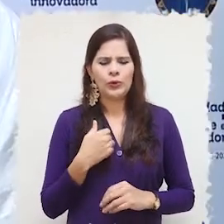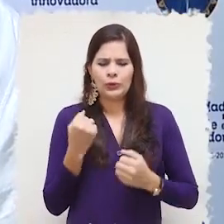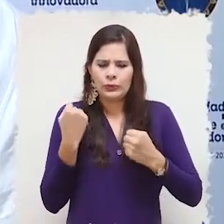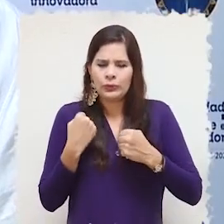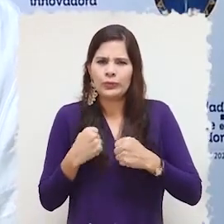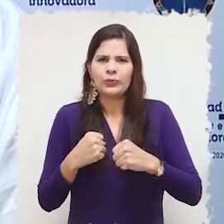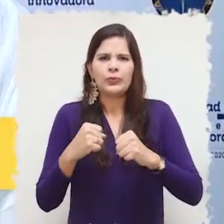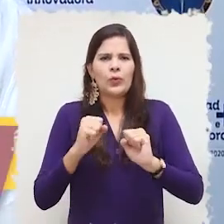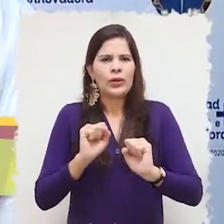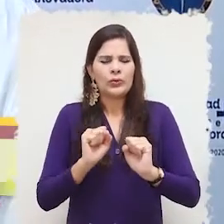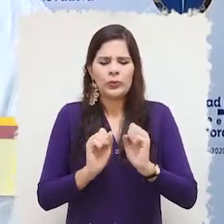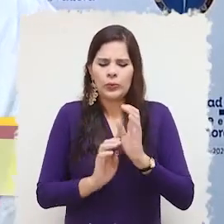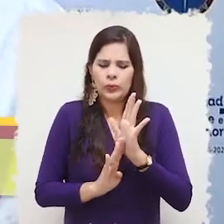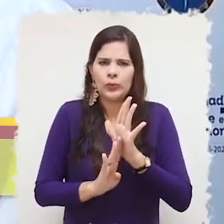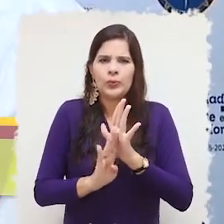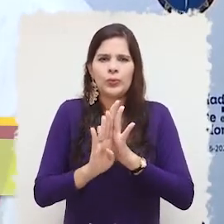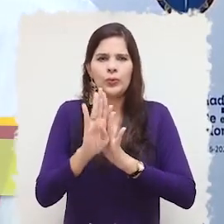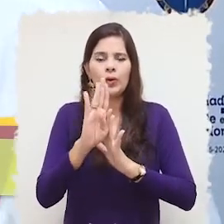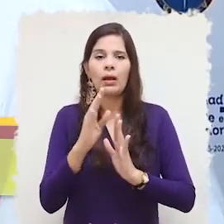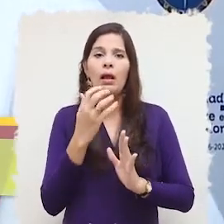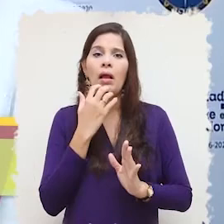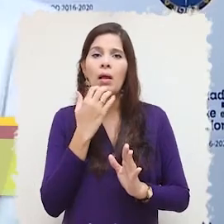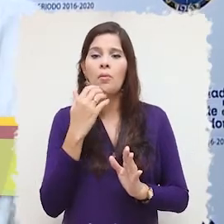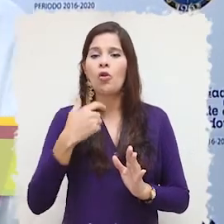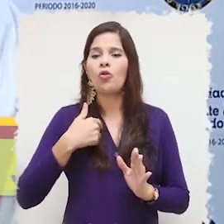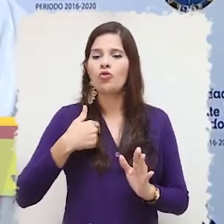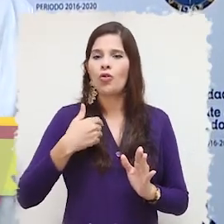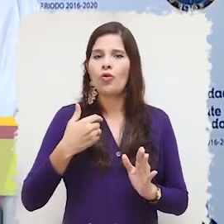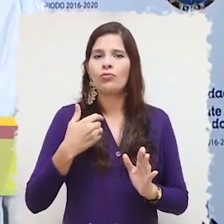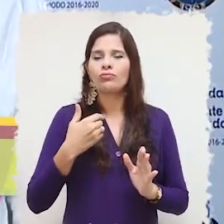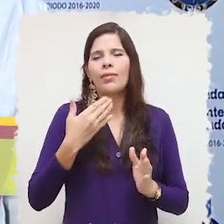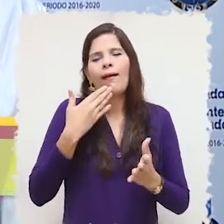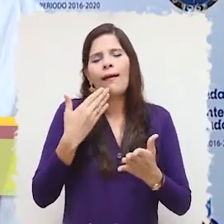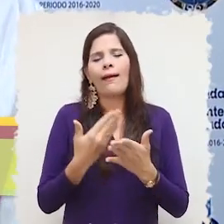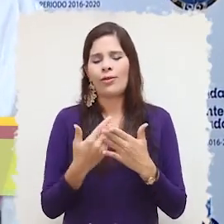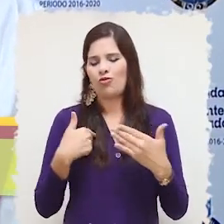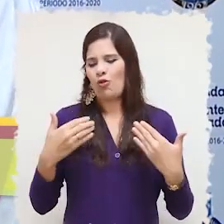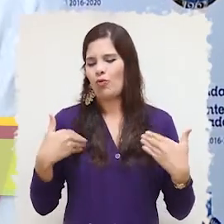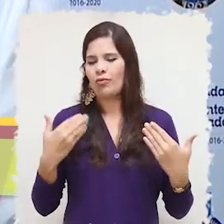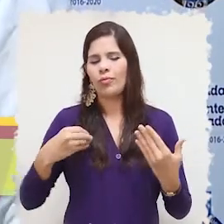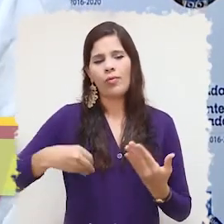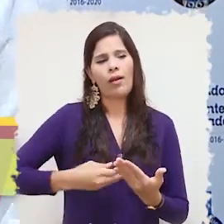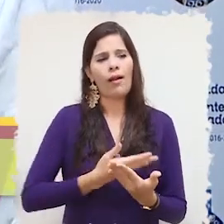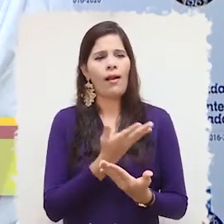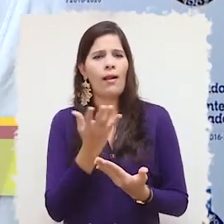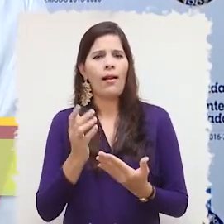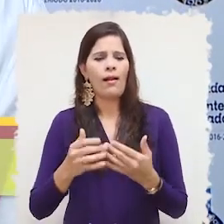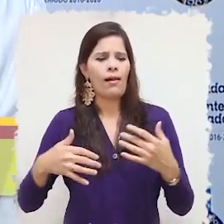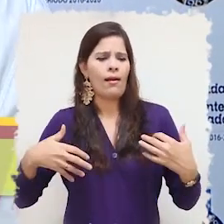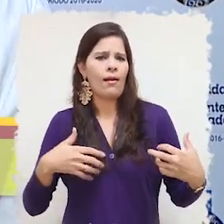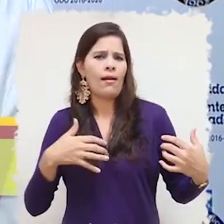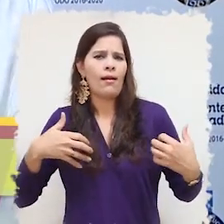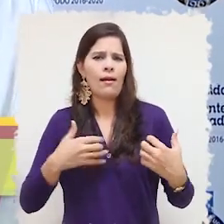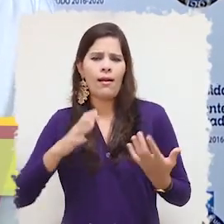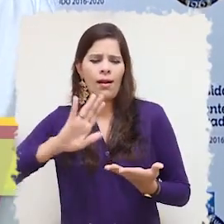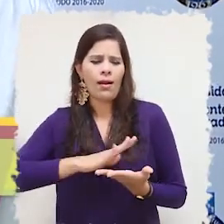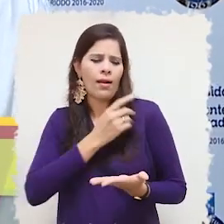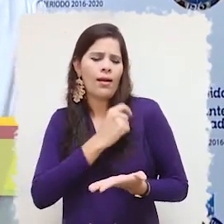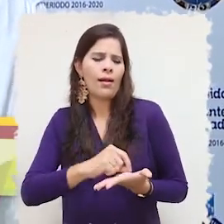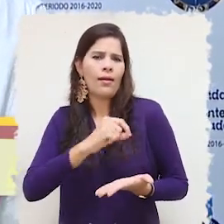porque si yo no fuese un gran folclorista, un normal compositor,